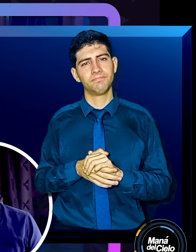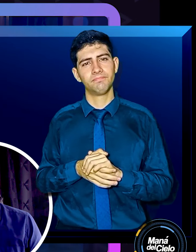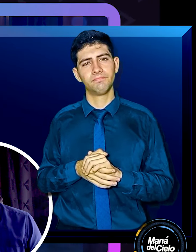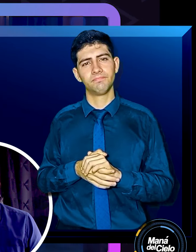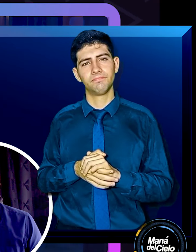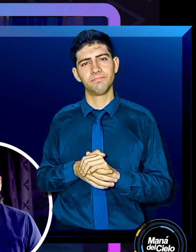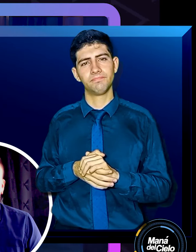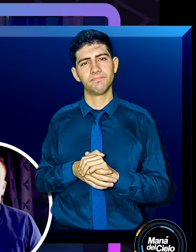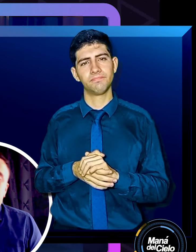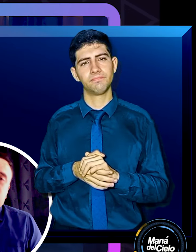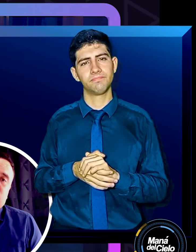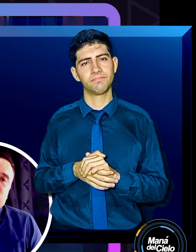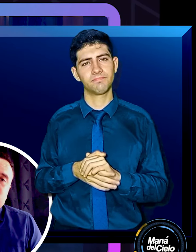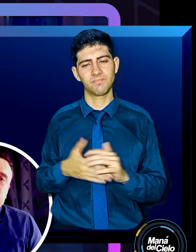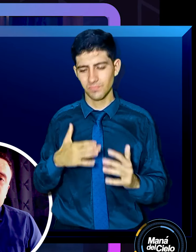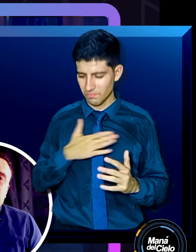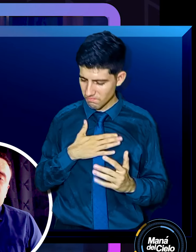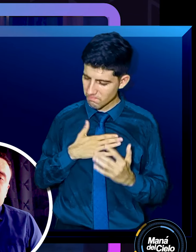Henos aquí,